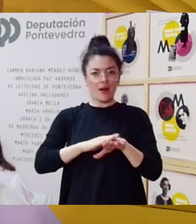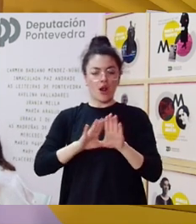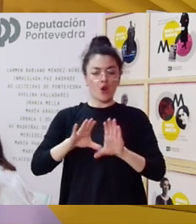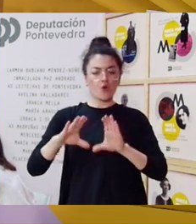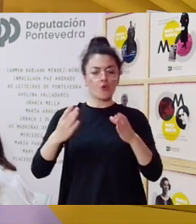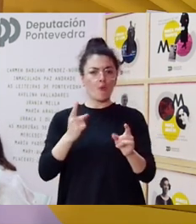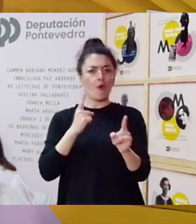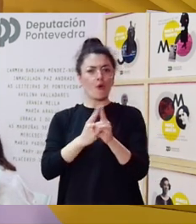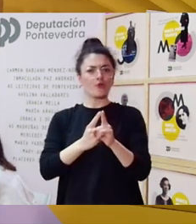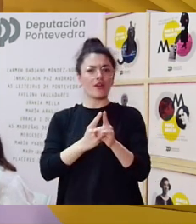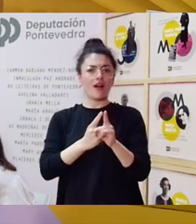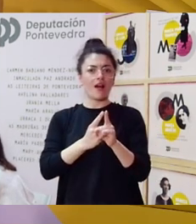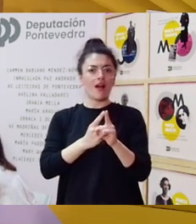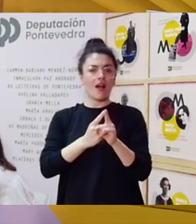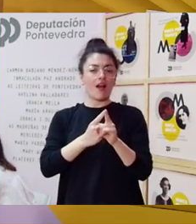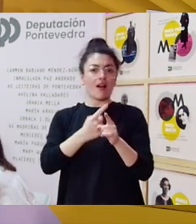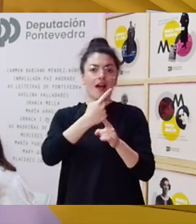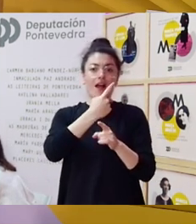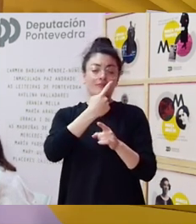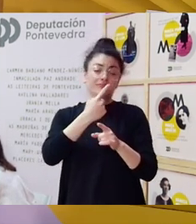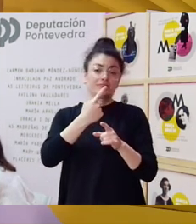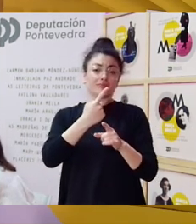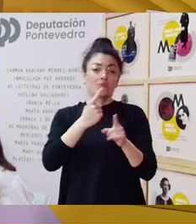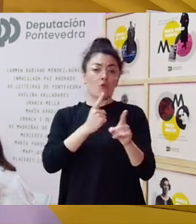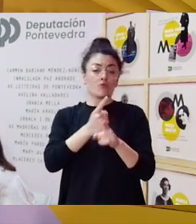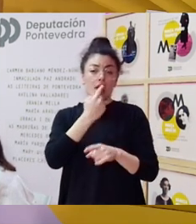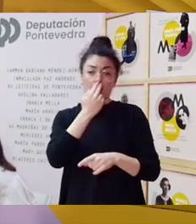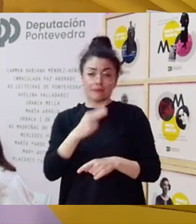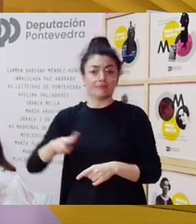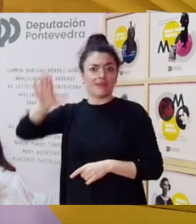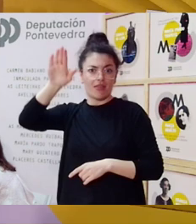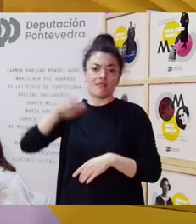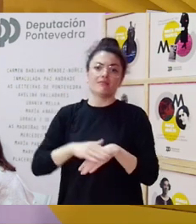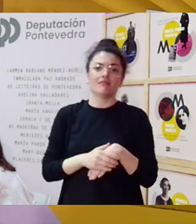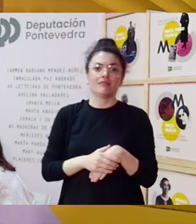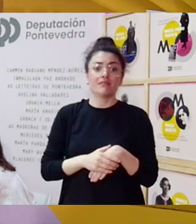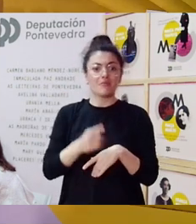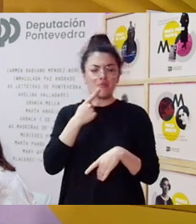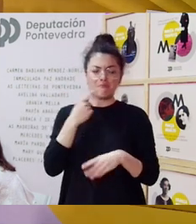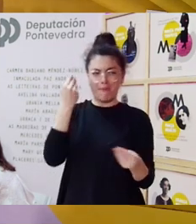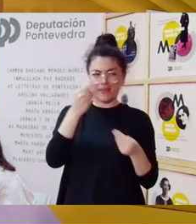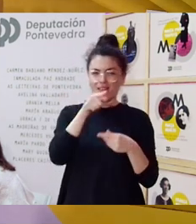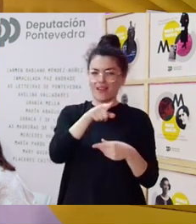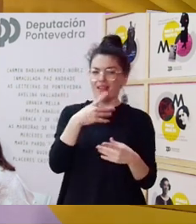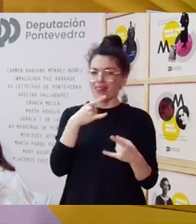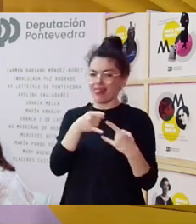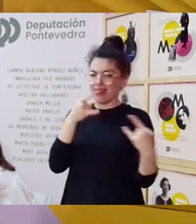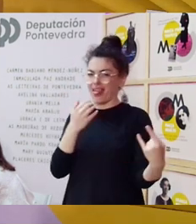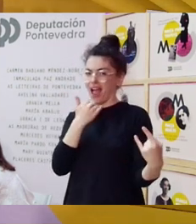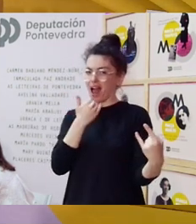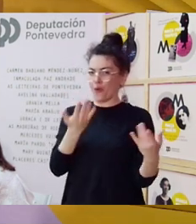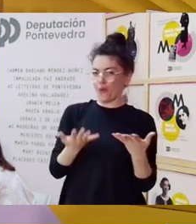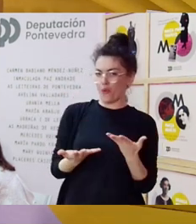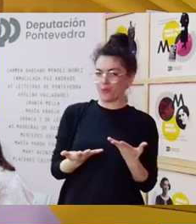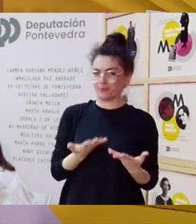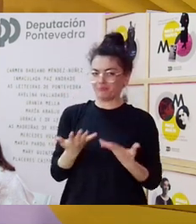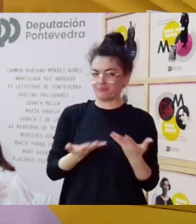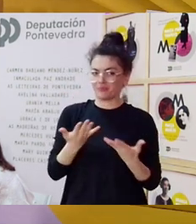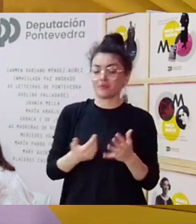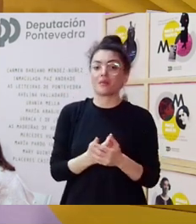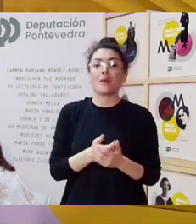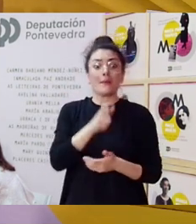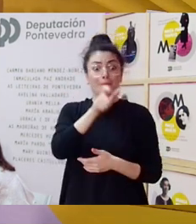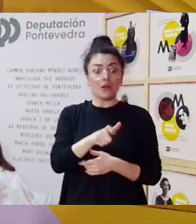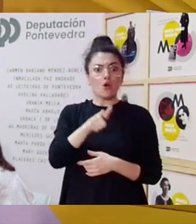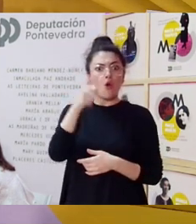cando estaban a so... Eu tuve un momento que pensei que ela tuvera unha historia con este rapaz. A ver, este tal Josef